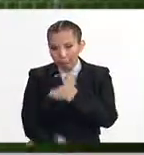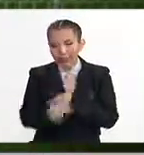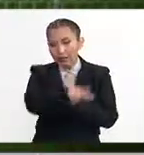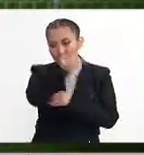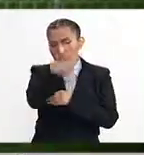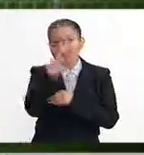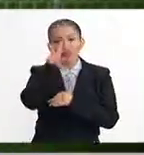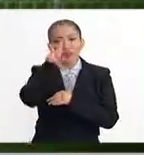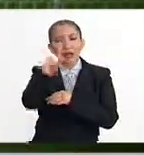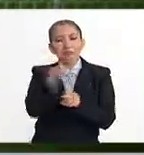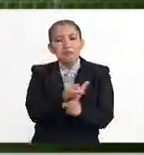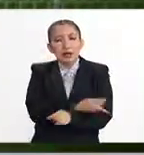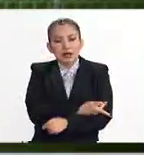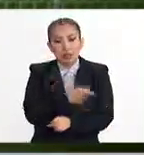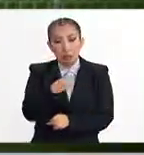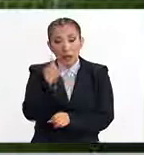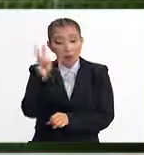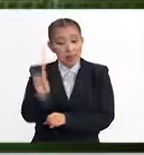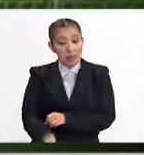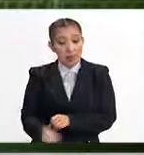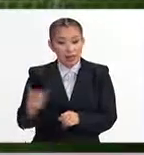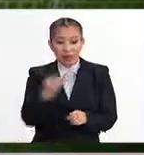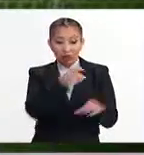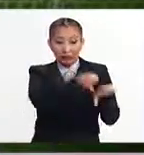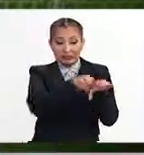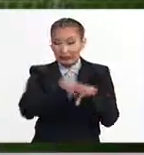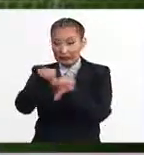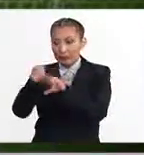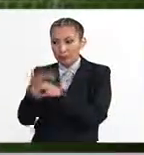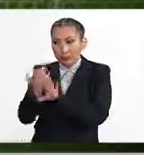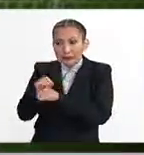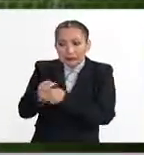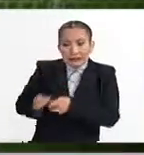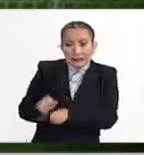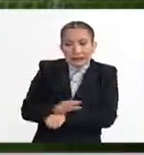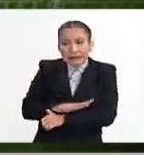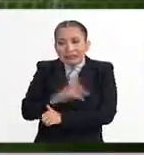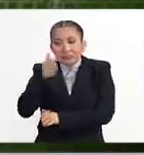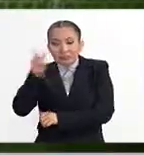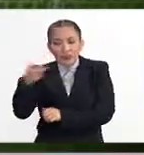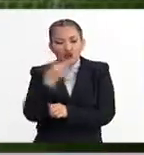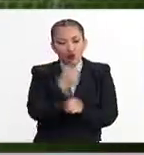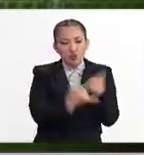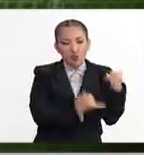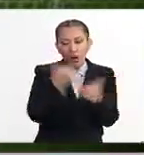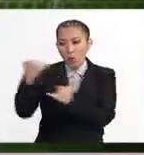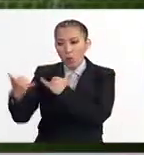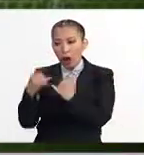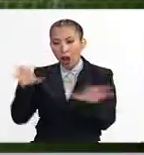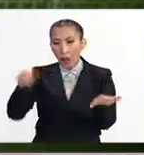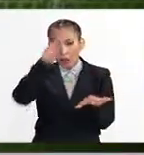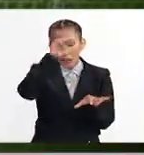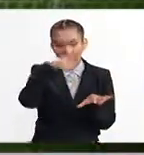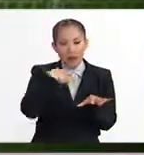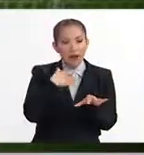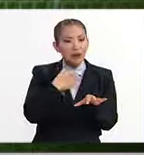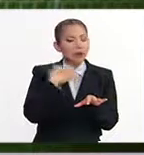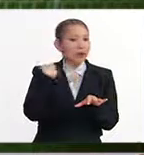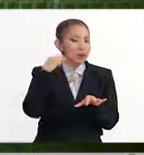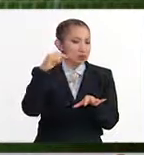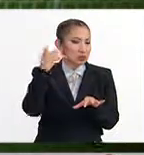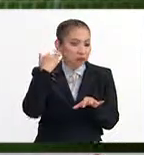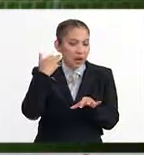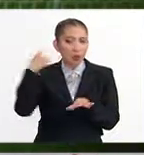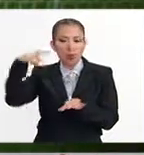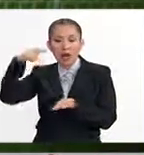Después estaremos viendo qué sucede, pero sin duda alguna es lo más emocionante estos dos clásicos que se van a estar dando, Monterrey contra Tigres,